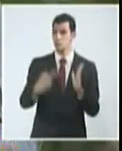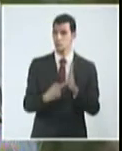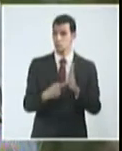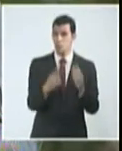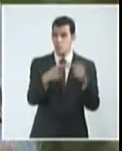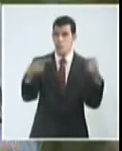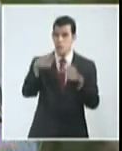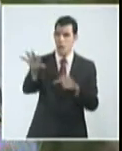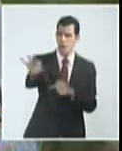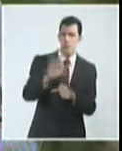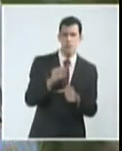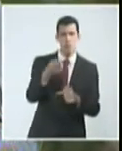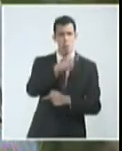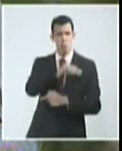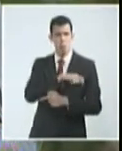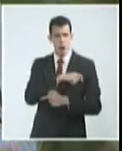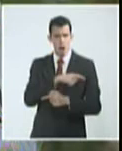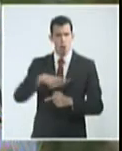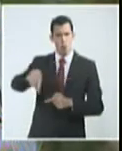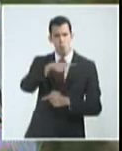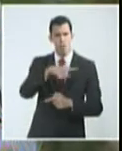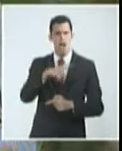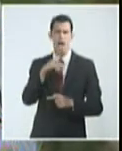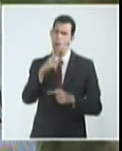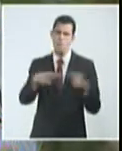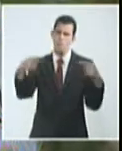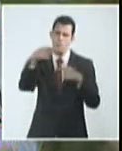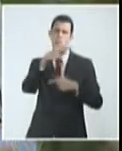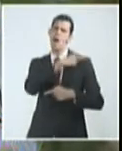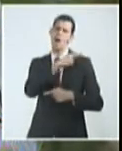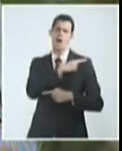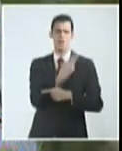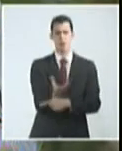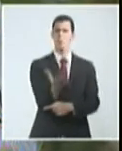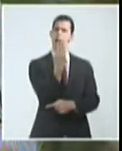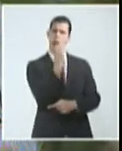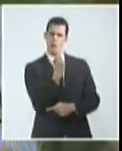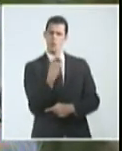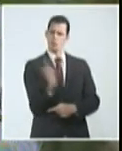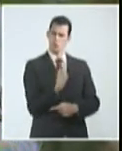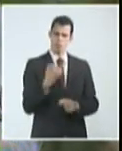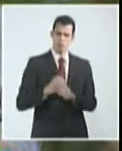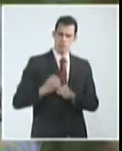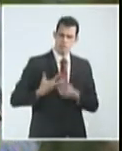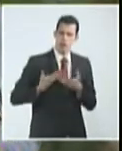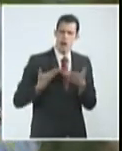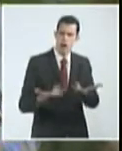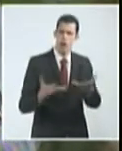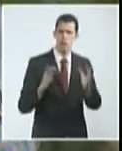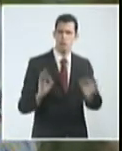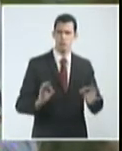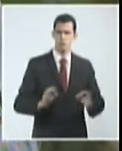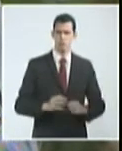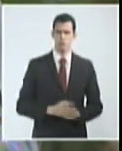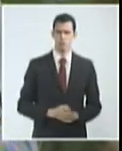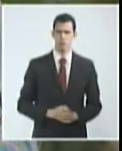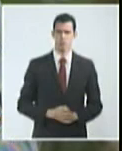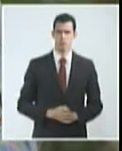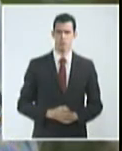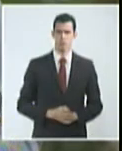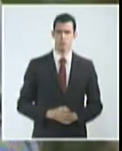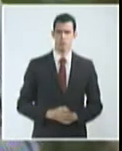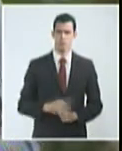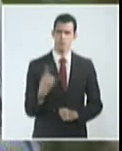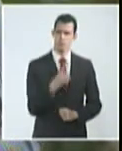pueblo. Somos una revolución consciente de que su ejemplo incomoda a quienes la adversan, y por lo tanto somos una revolución que